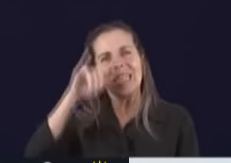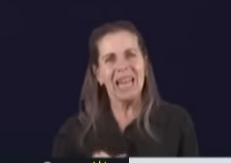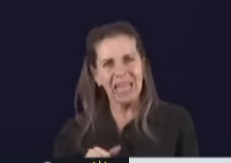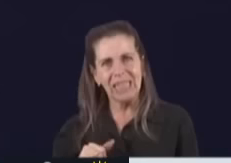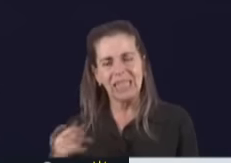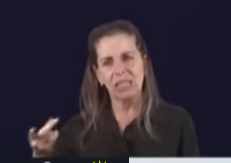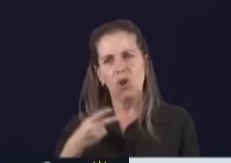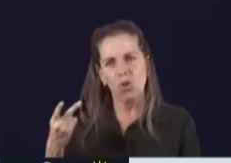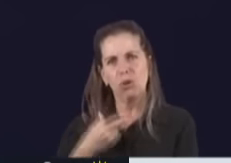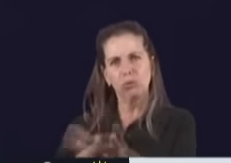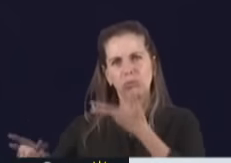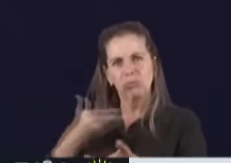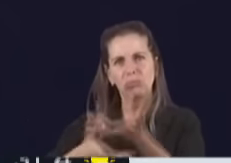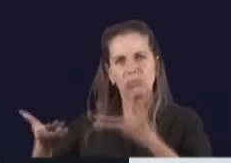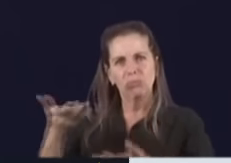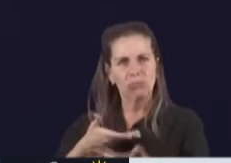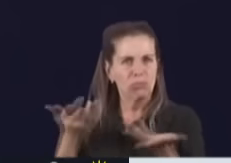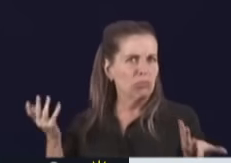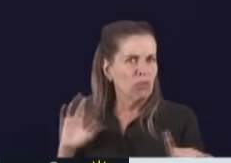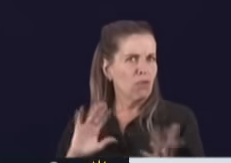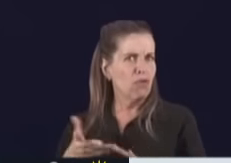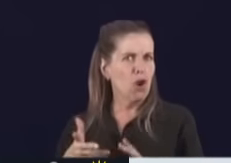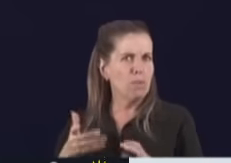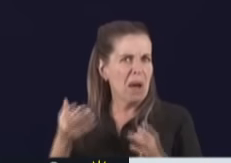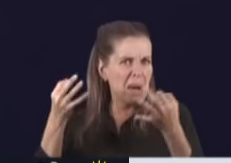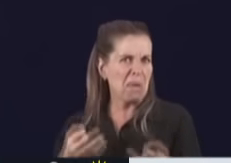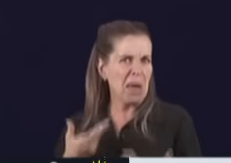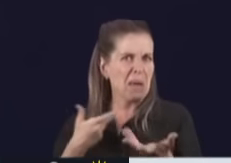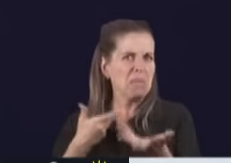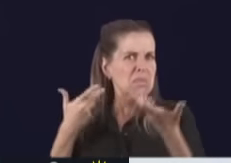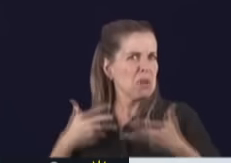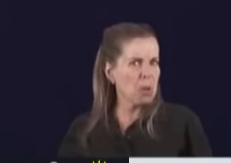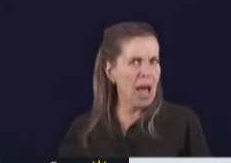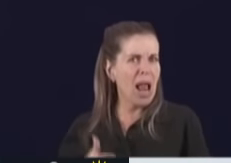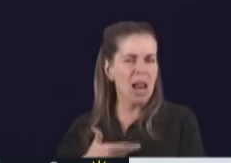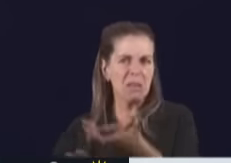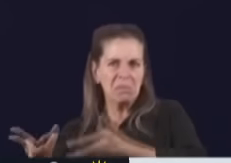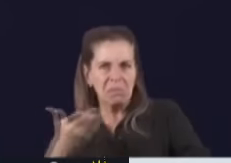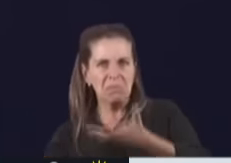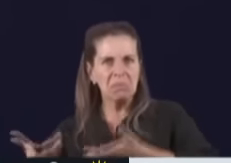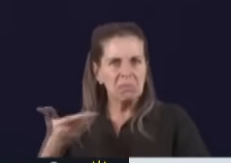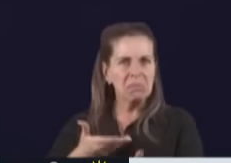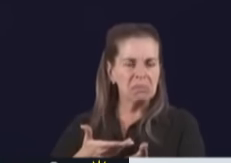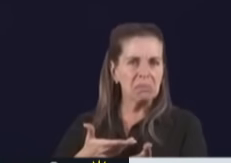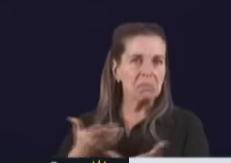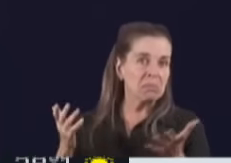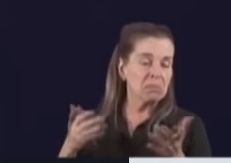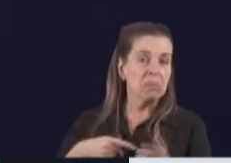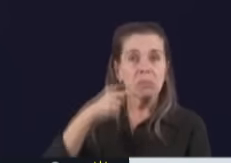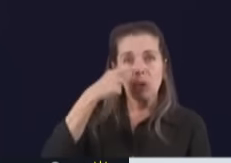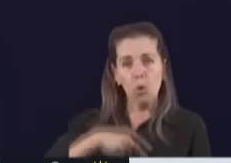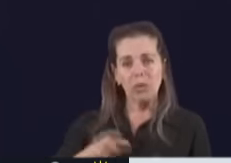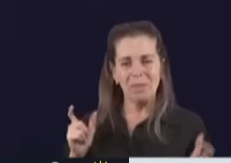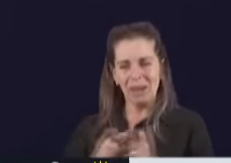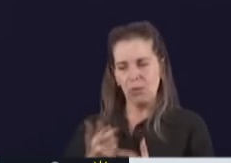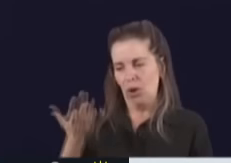intercambiamos de una manera muy amistosa y constructiva un montón de ideas. Y la última vez no estuvo, no por nada en particular, sino